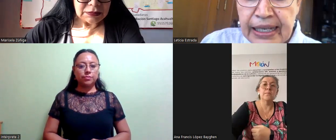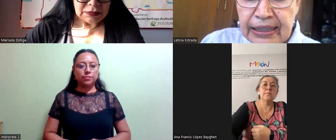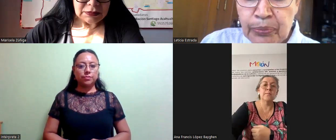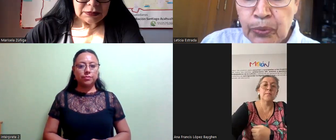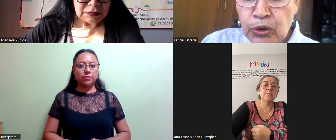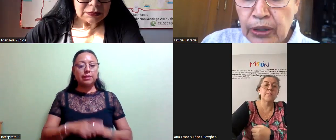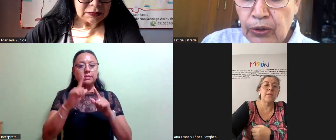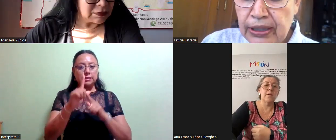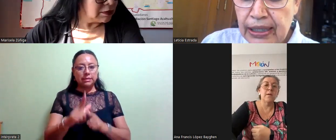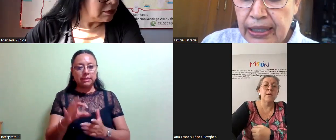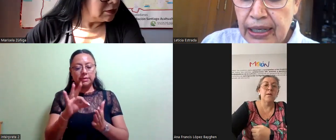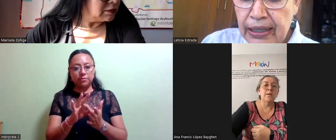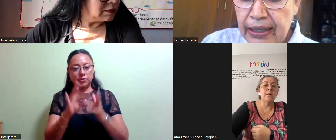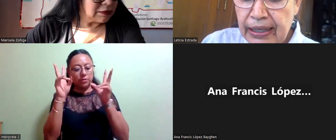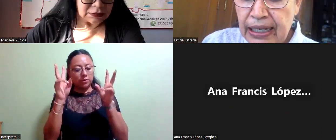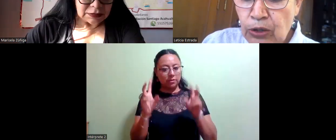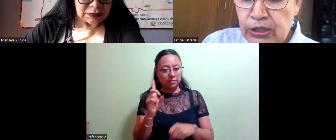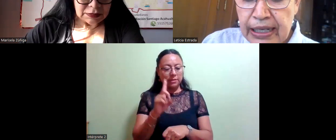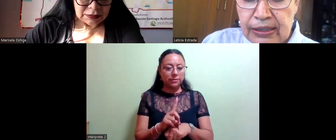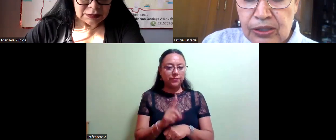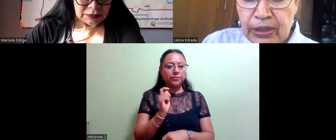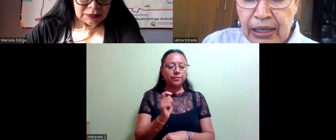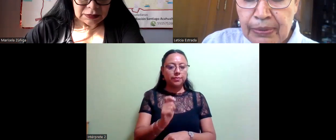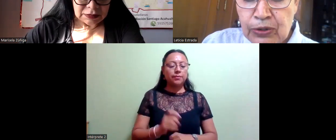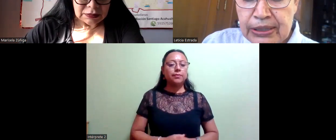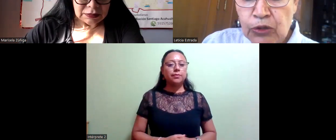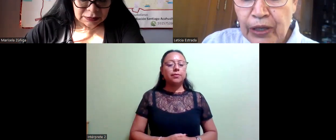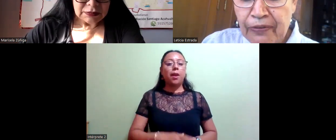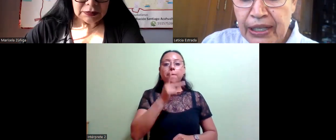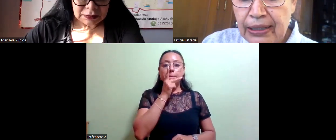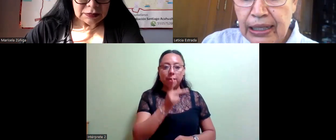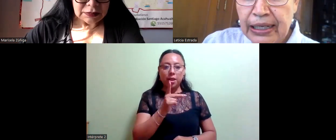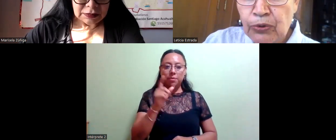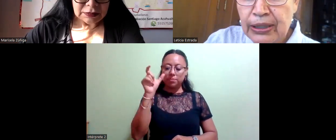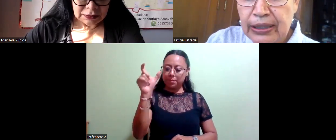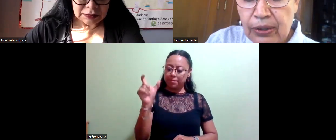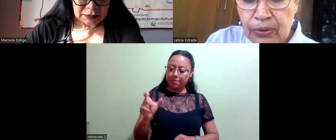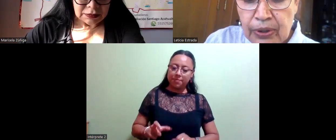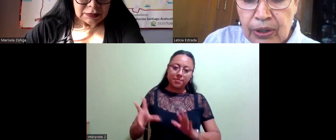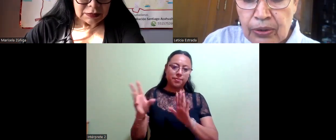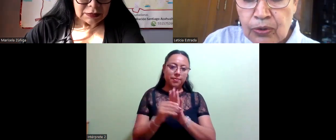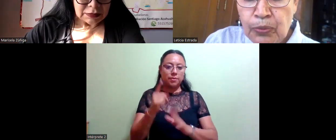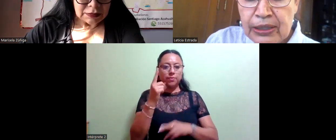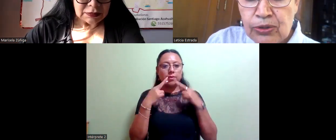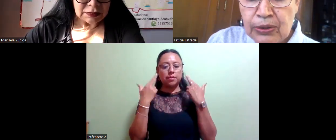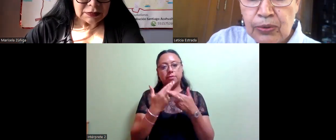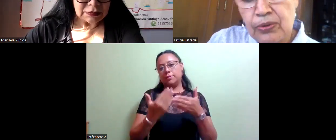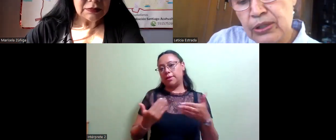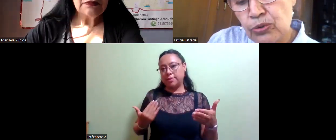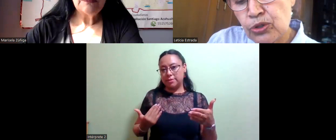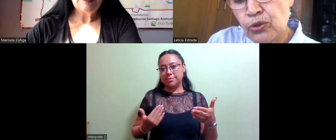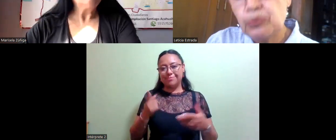El siguiente punto del orden del día es la consideración de la versión estenográfica de la reunión anterior. Cumplida